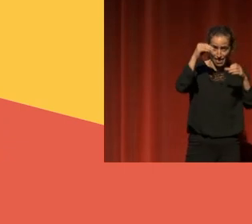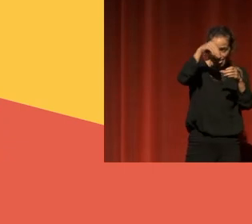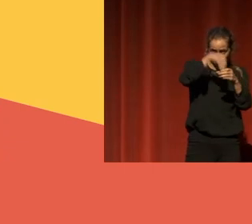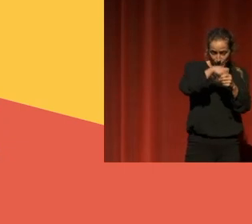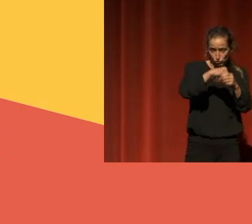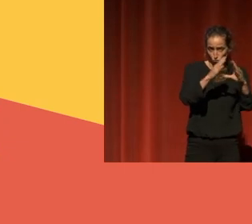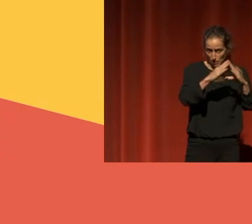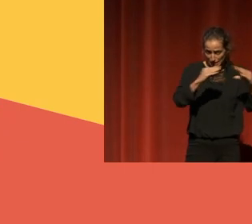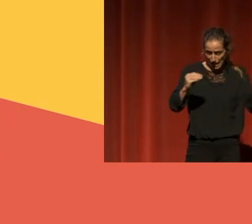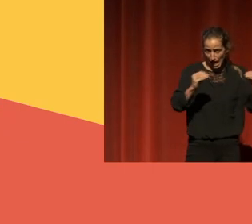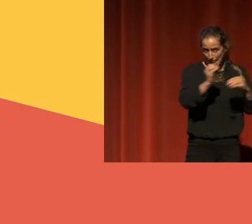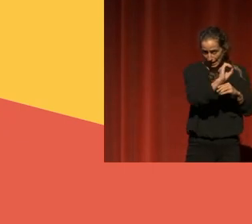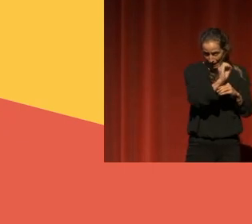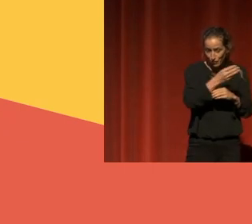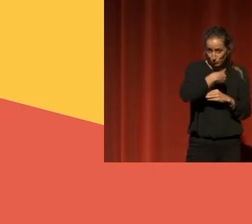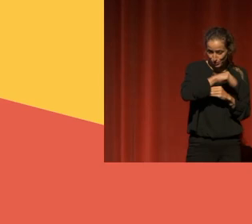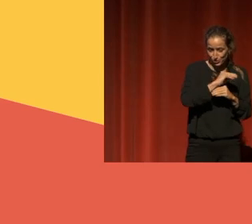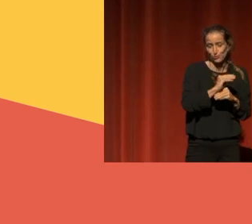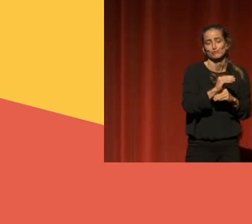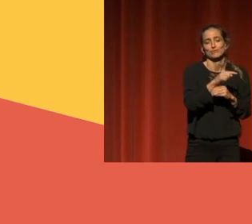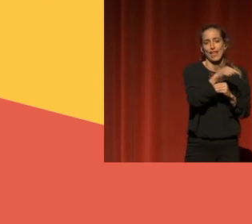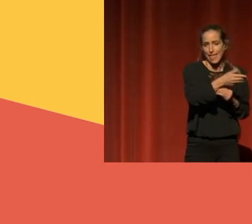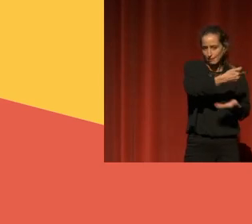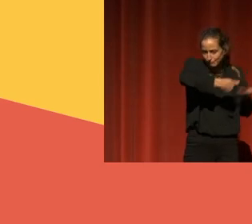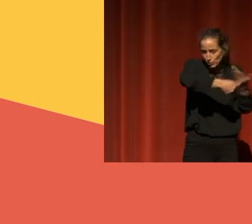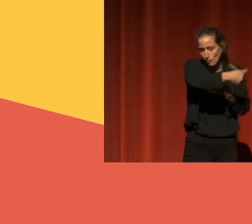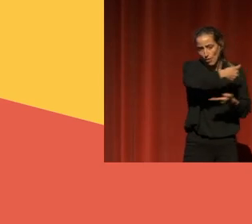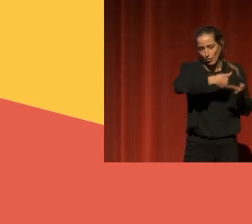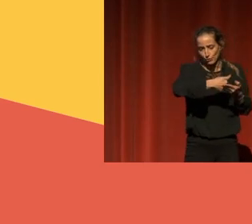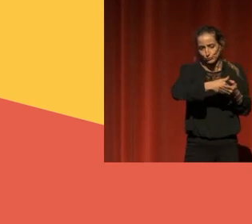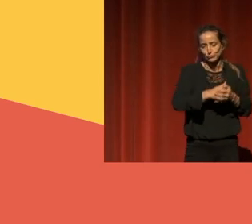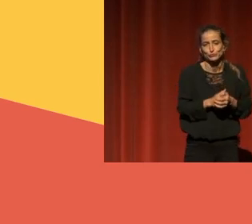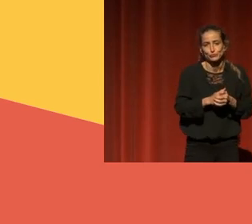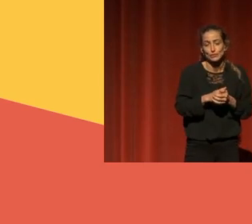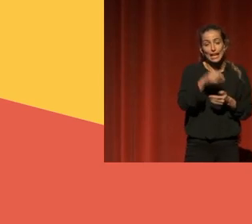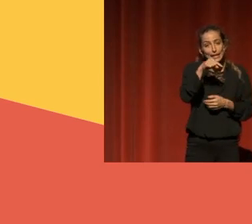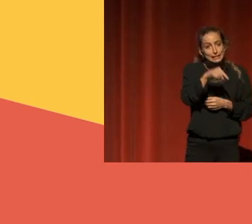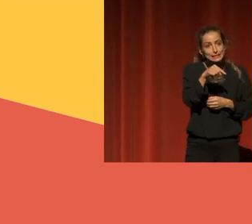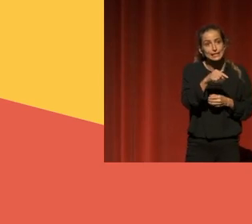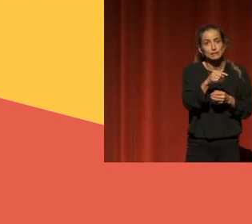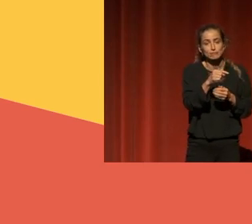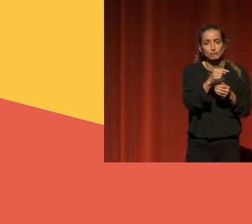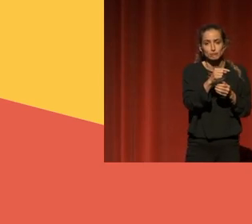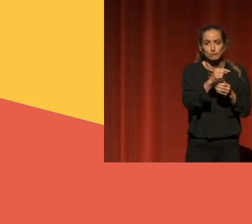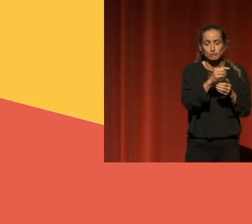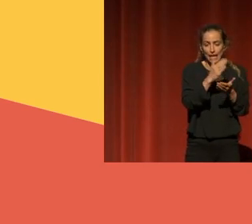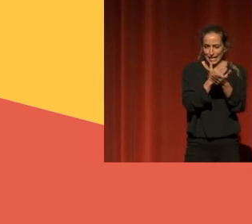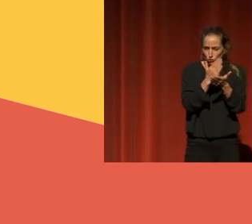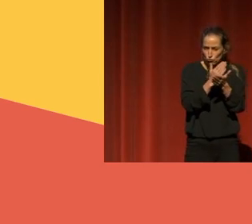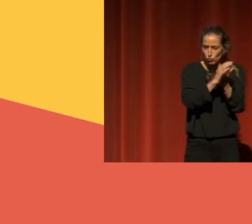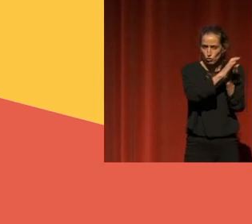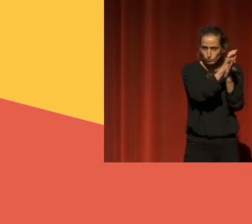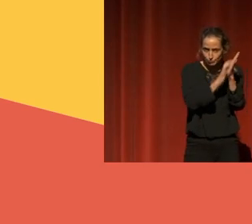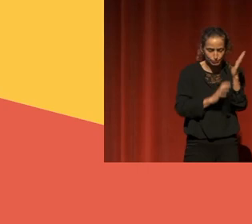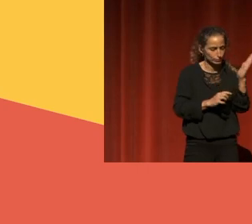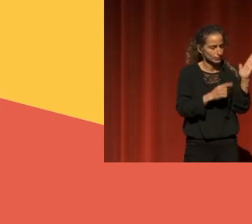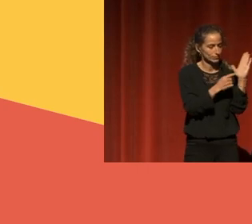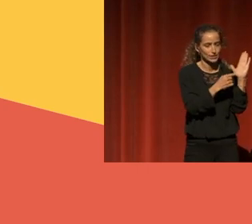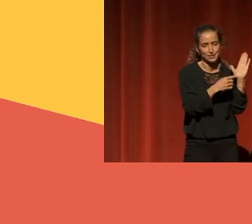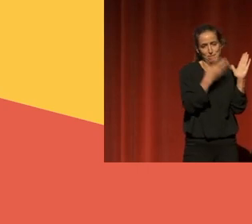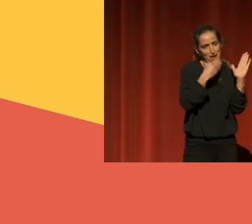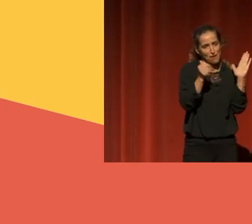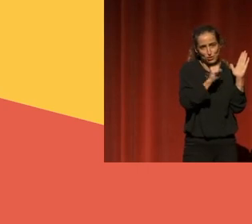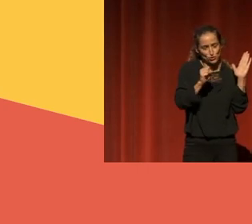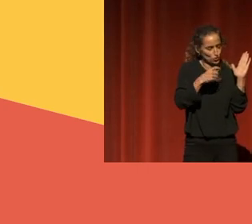grado planteamos este estudio y y es maravilloso poder venir aquí a